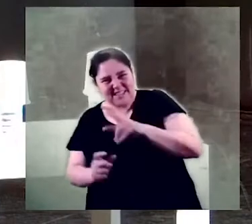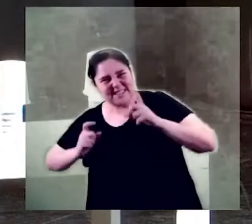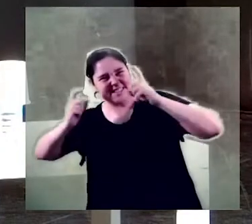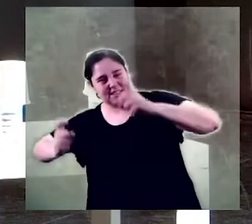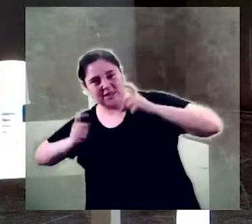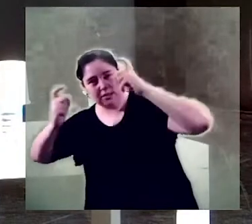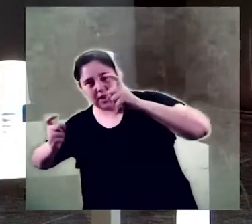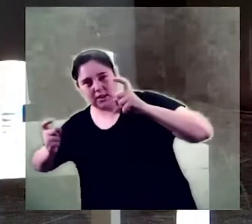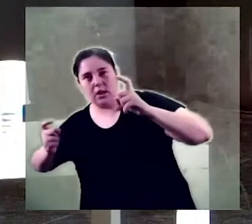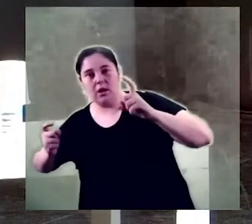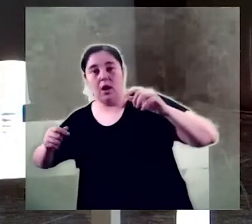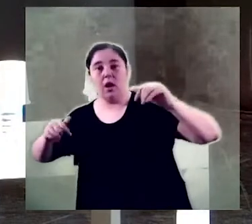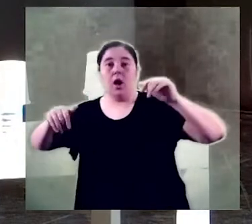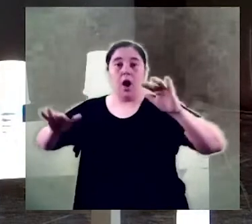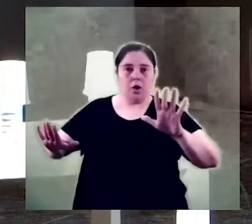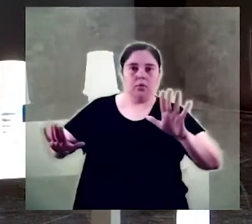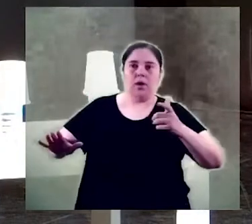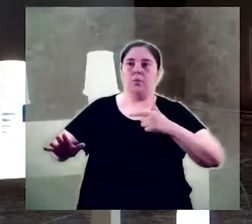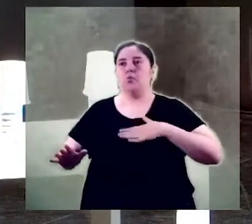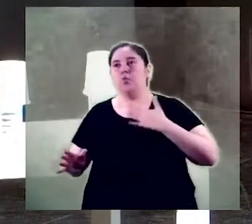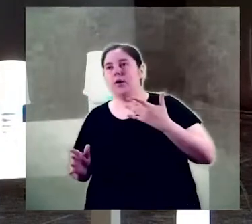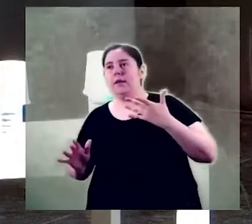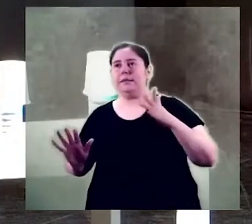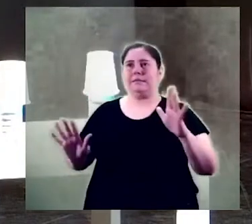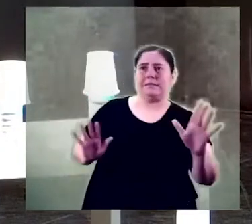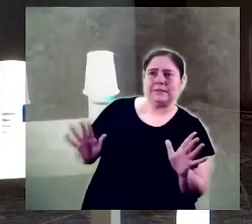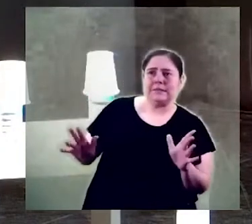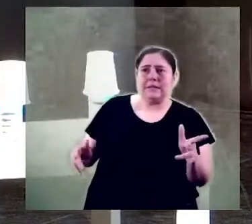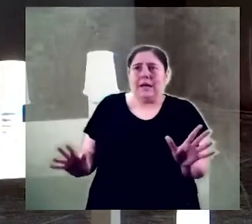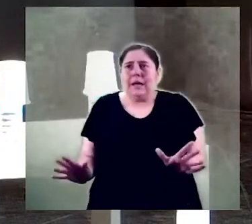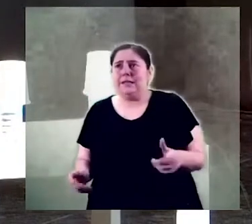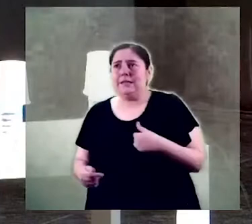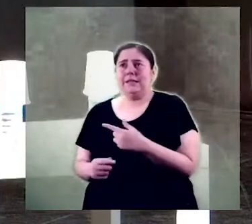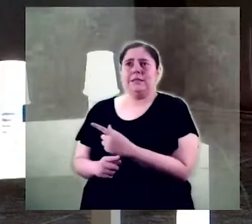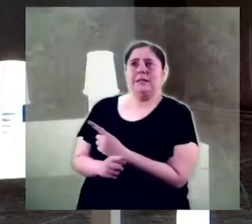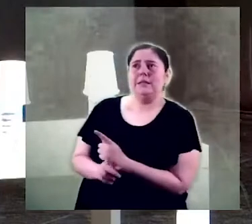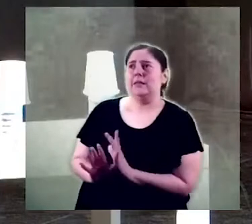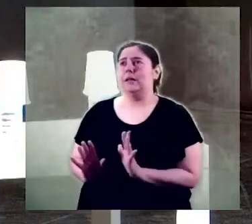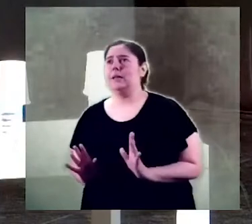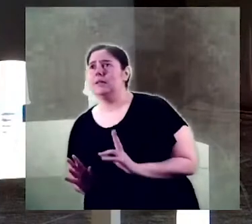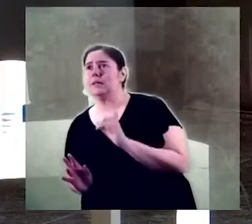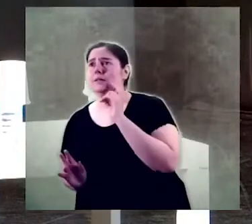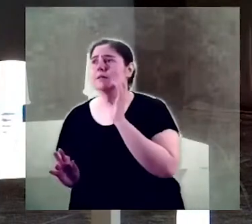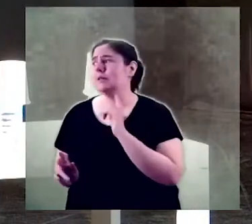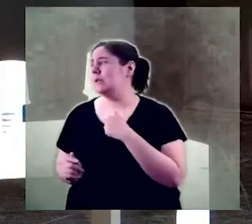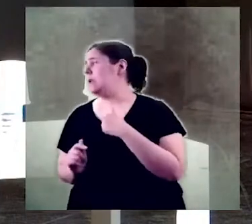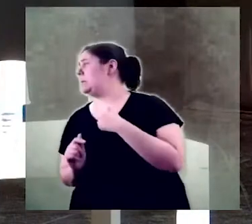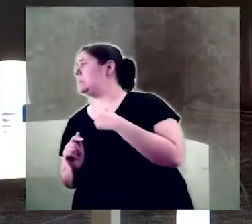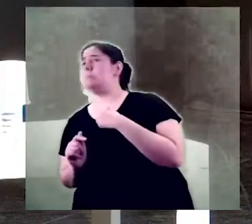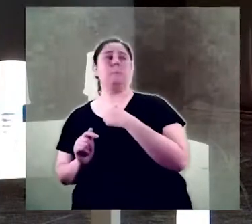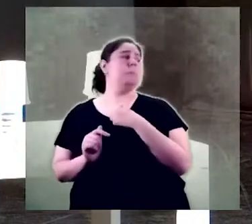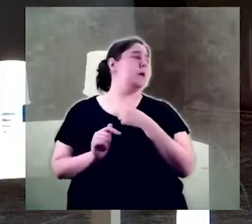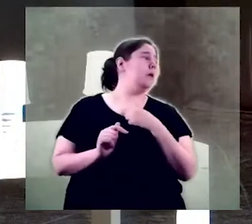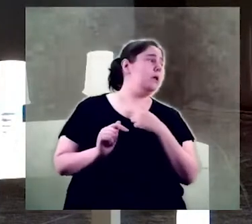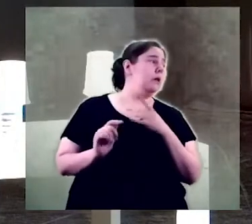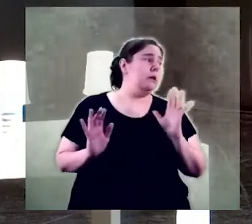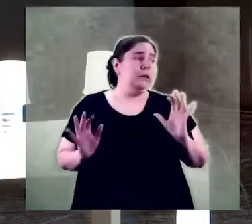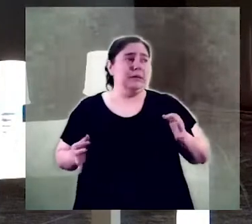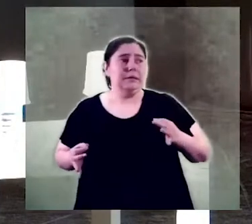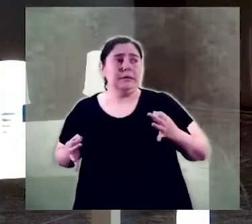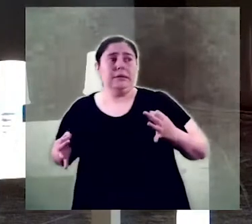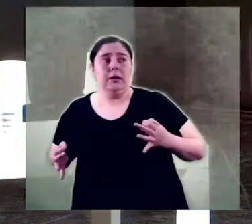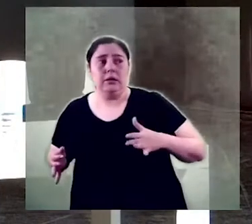aunque sea no siempre con vigor a veces con los brazos temblorosos y mirando brevemente atrás para